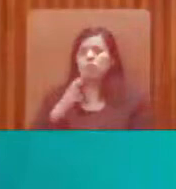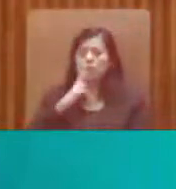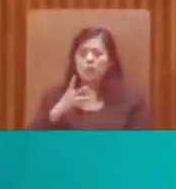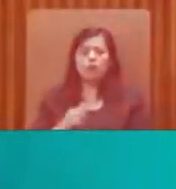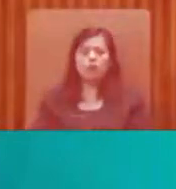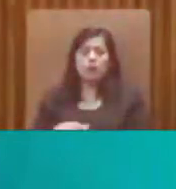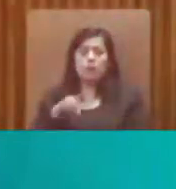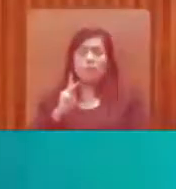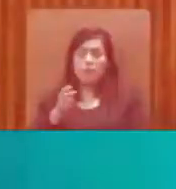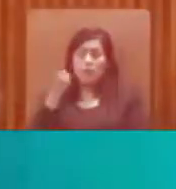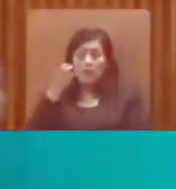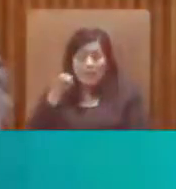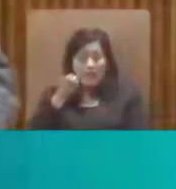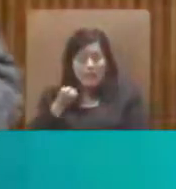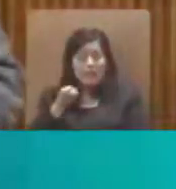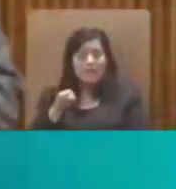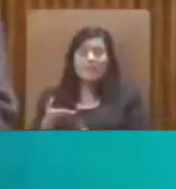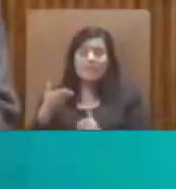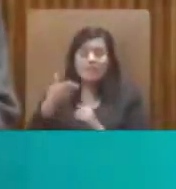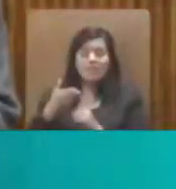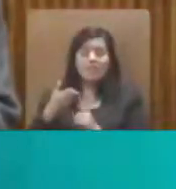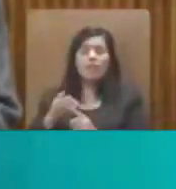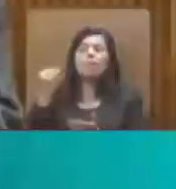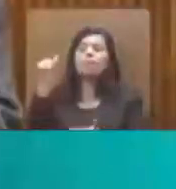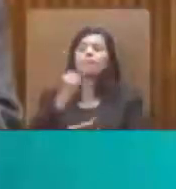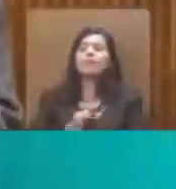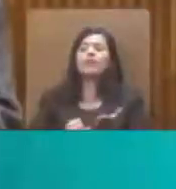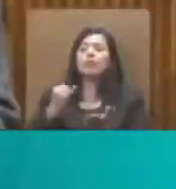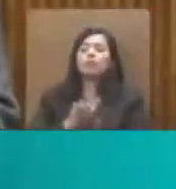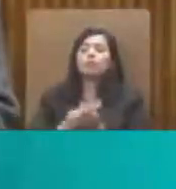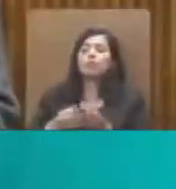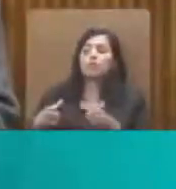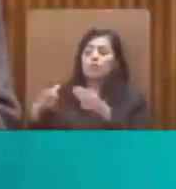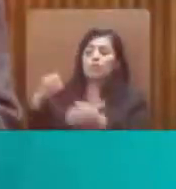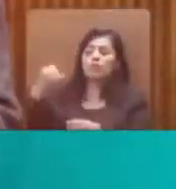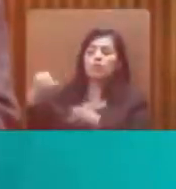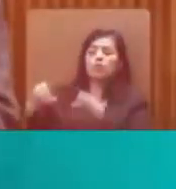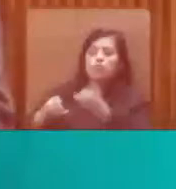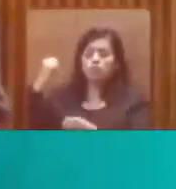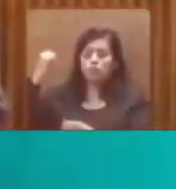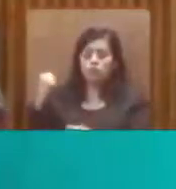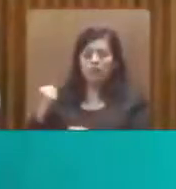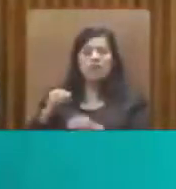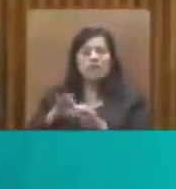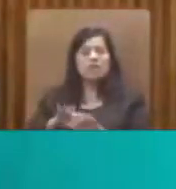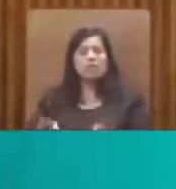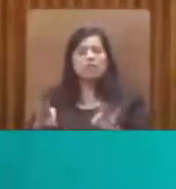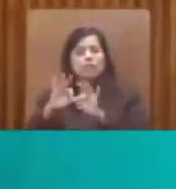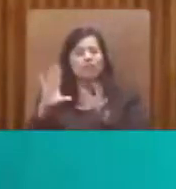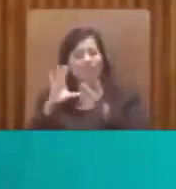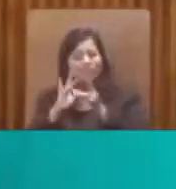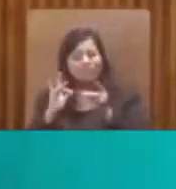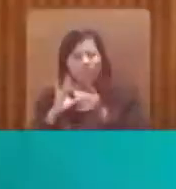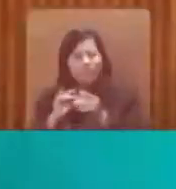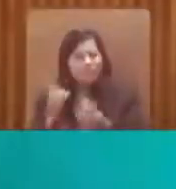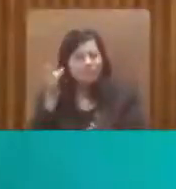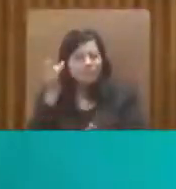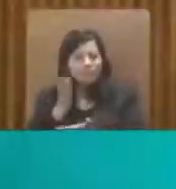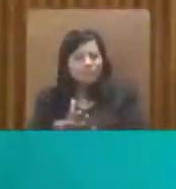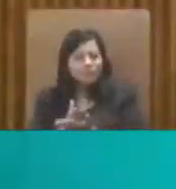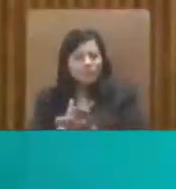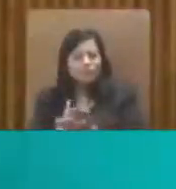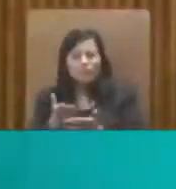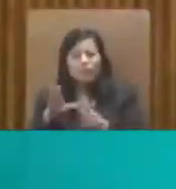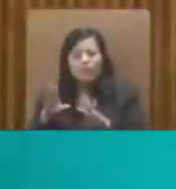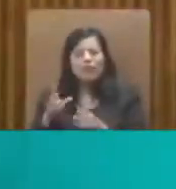este caso específico, y hablando de los impuestos para los casinos, es importante señalar que no es solamente una